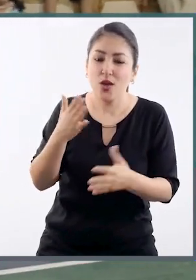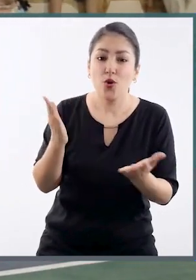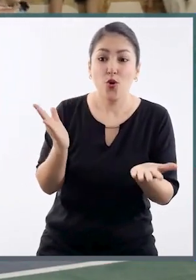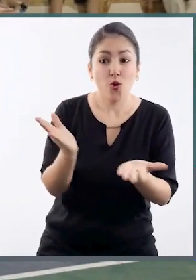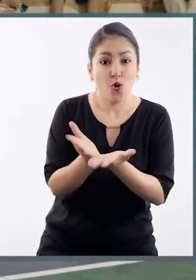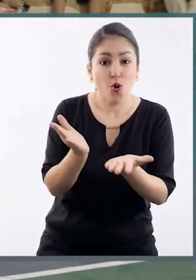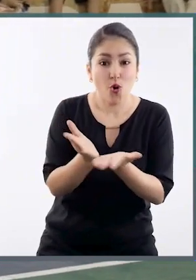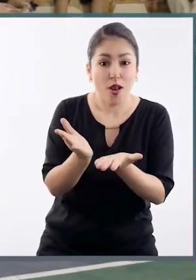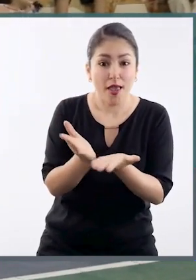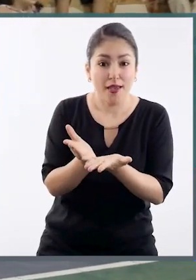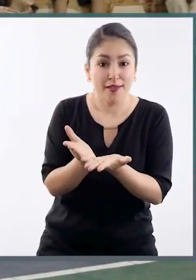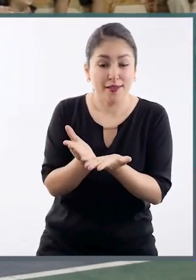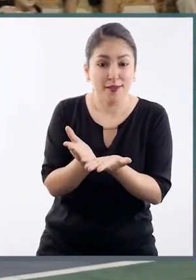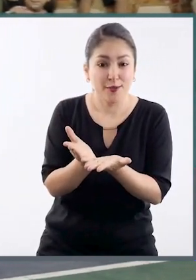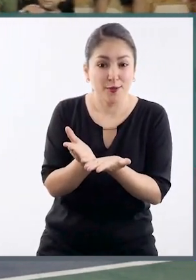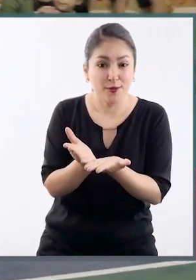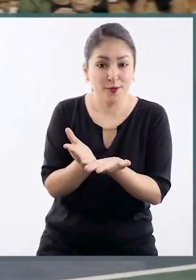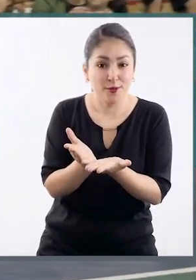Institución educativa